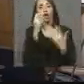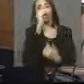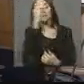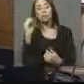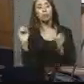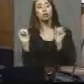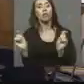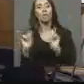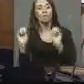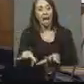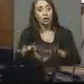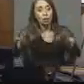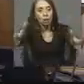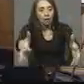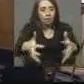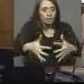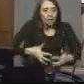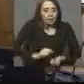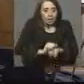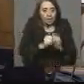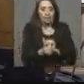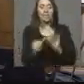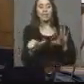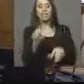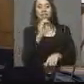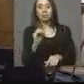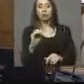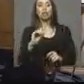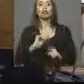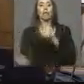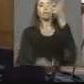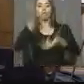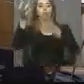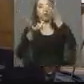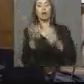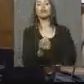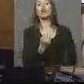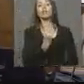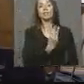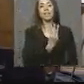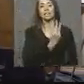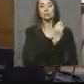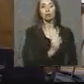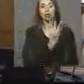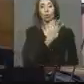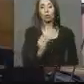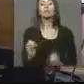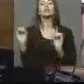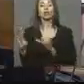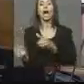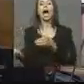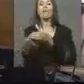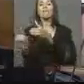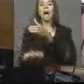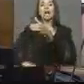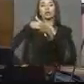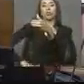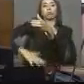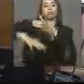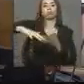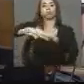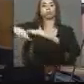residuos se recicla, el 16% se incinera y solo el 3 o 4% va a relleno sanitario. Y aquí estamos discutiendo